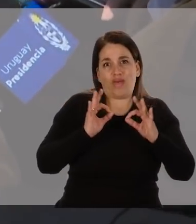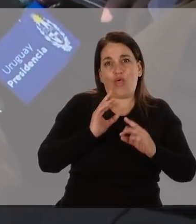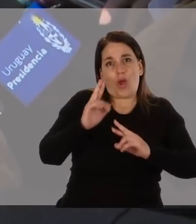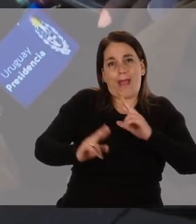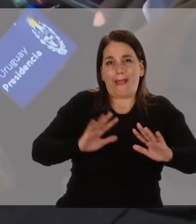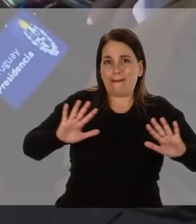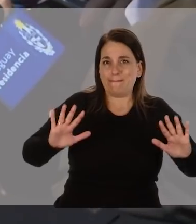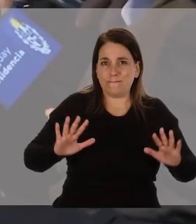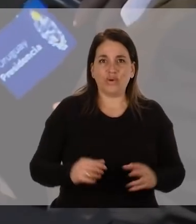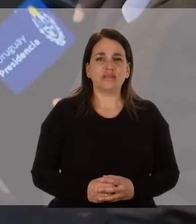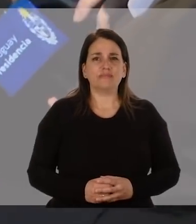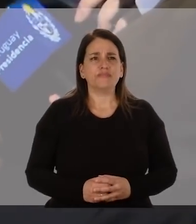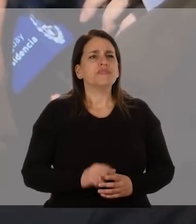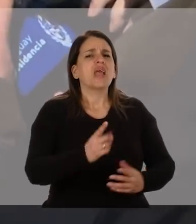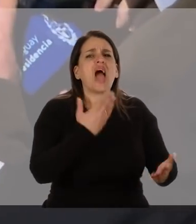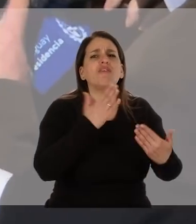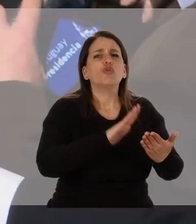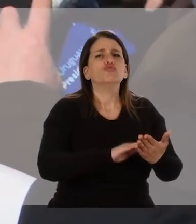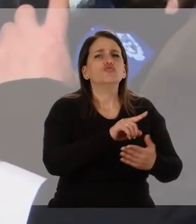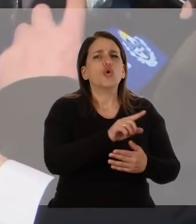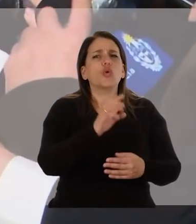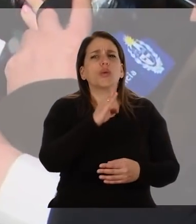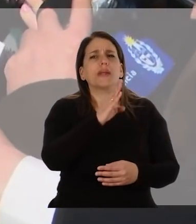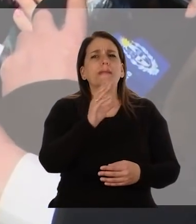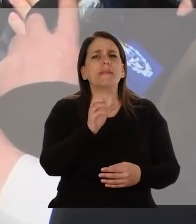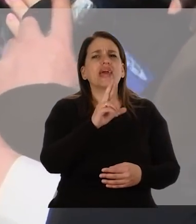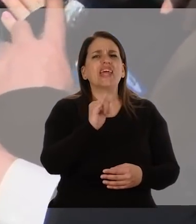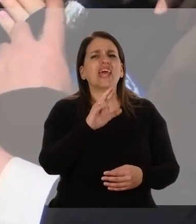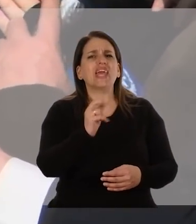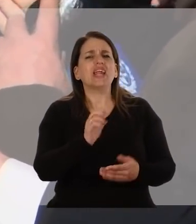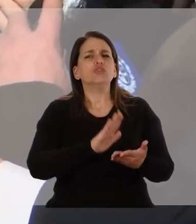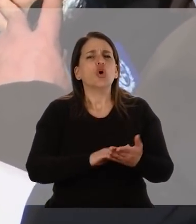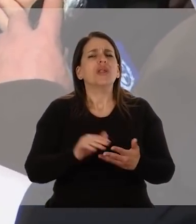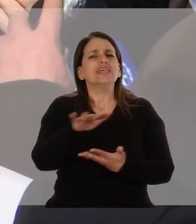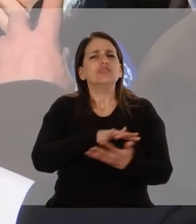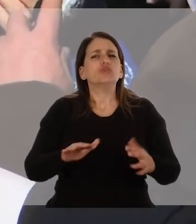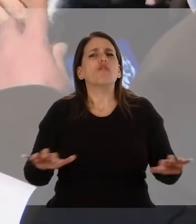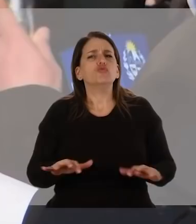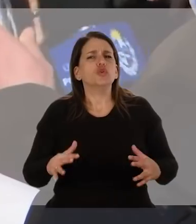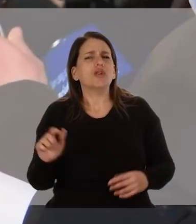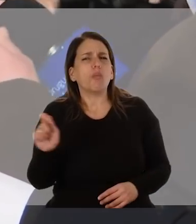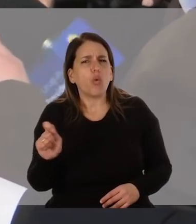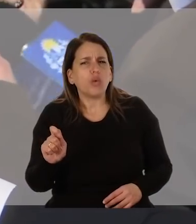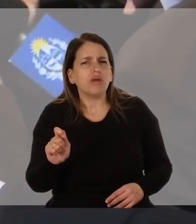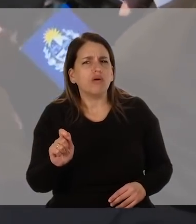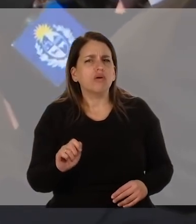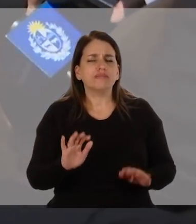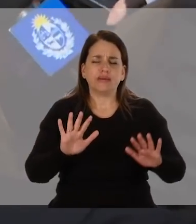de lo que respondo y lo que hago. ¿Lo habló con Martín Pereira? ¿Un poco le planteó la situación que se había generado con los funcionarios públicos?